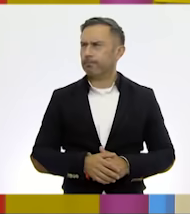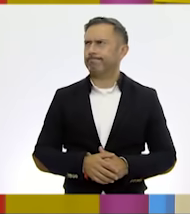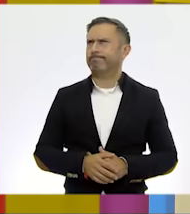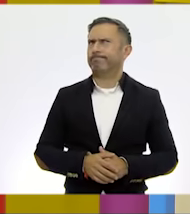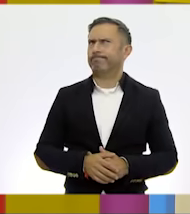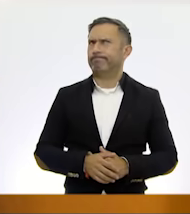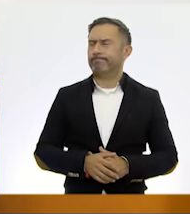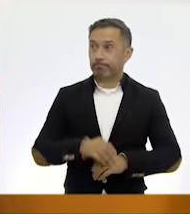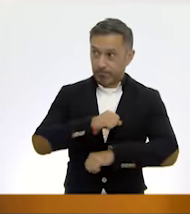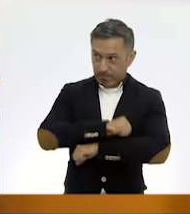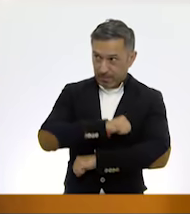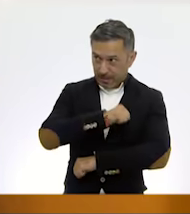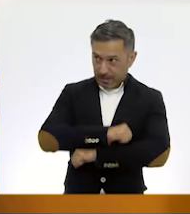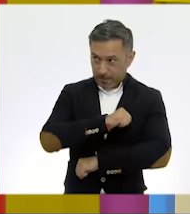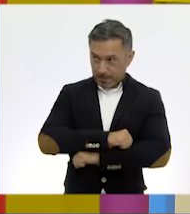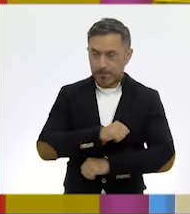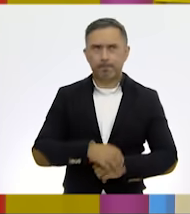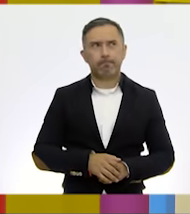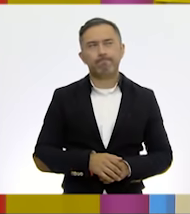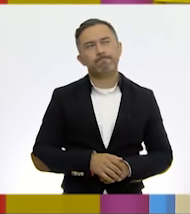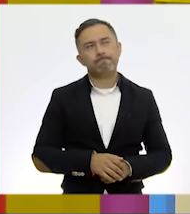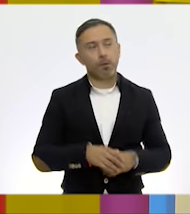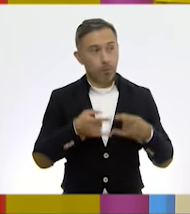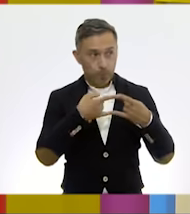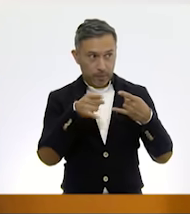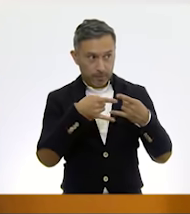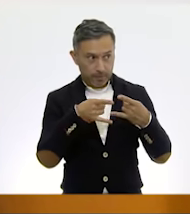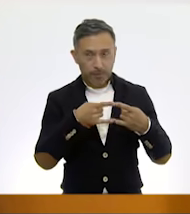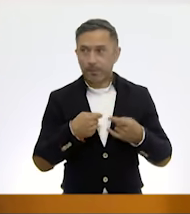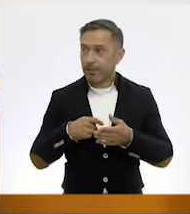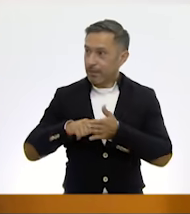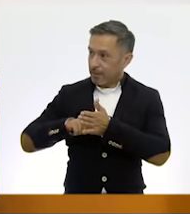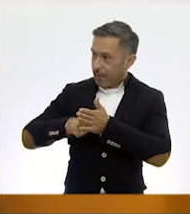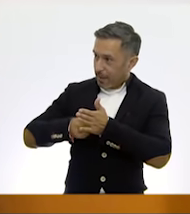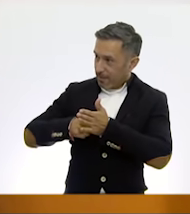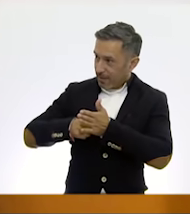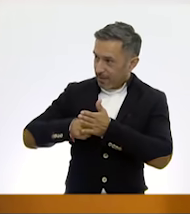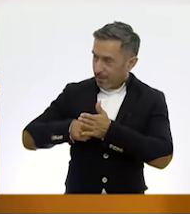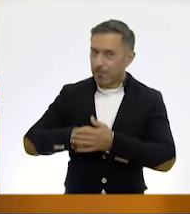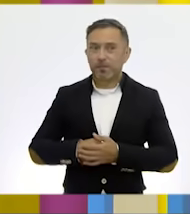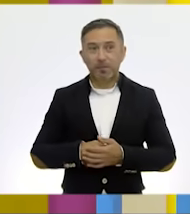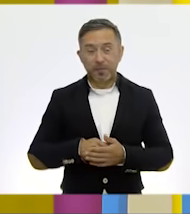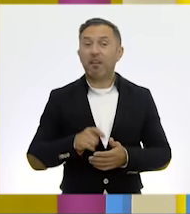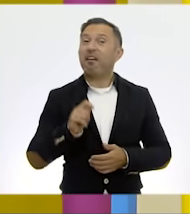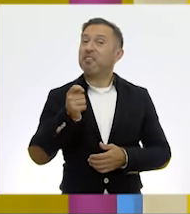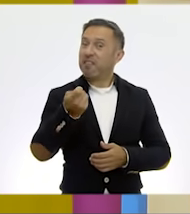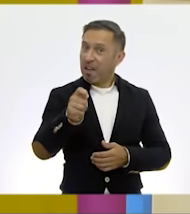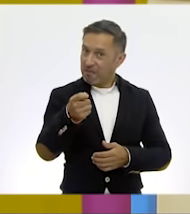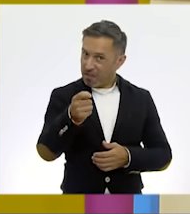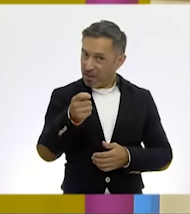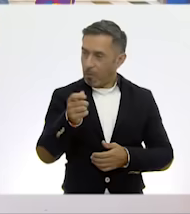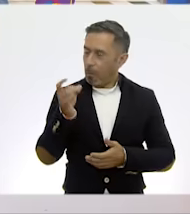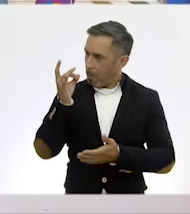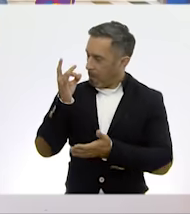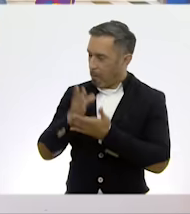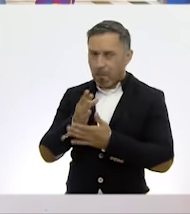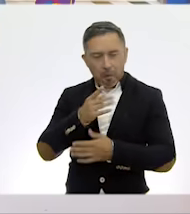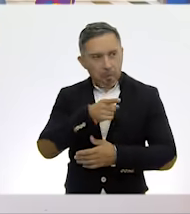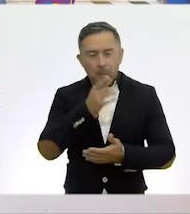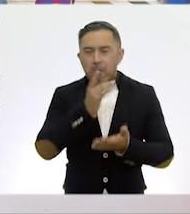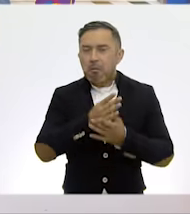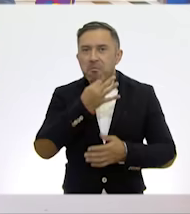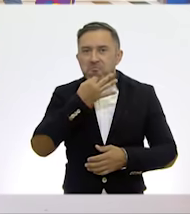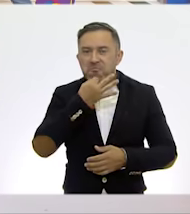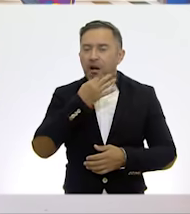Ventana. Puerta. Llave. Una llave. Muy bien, Eric, qué rápido. Es que la pusiste